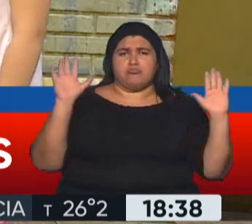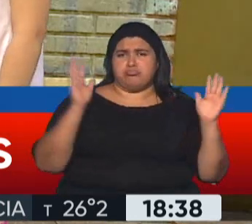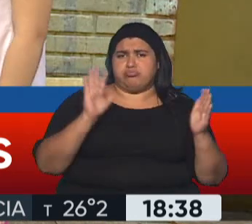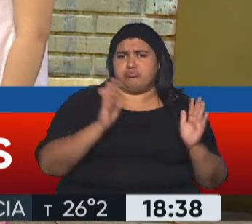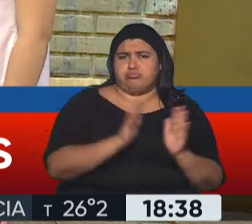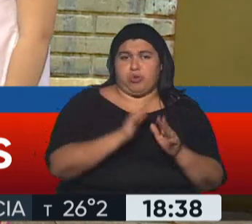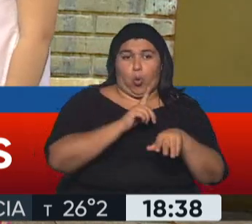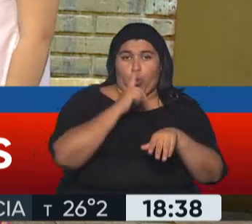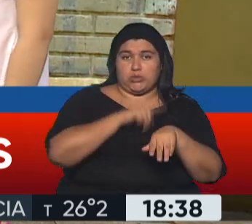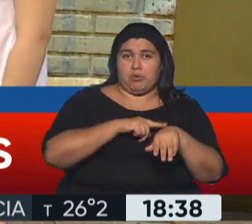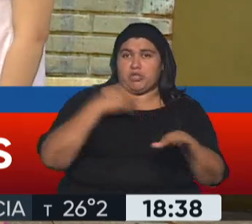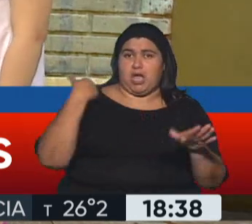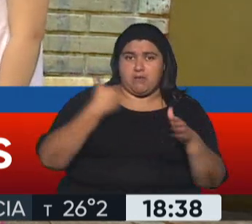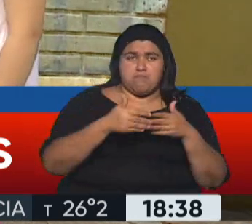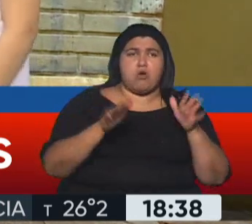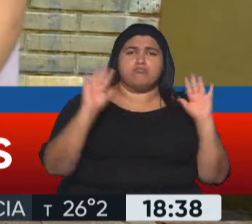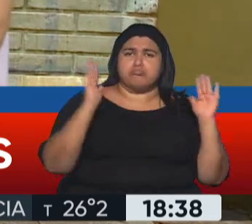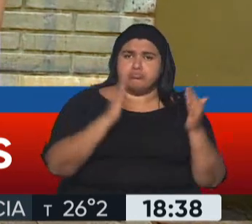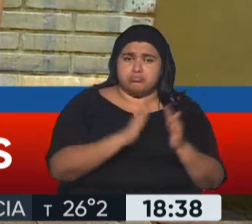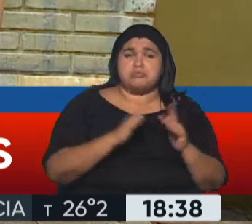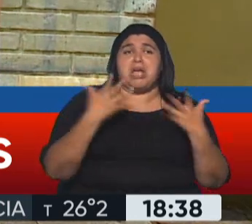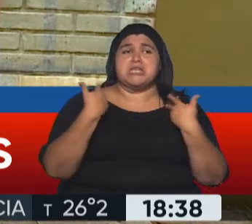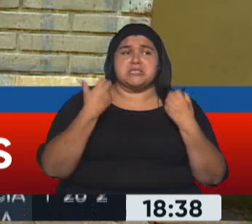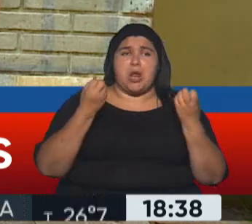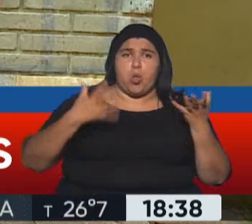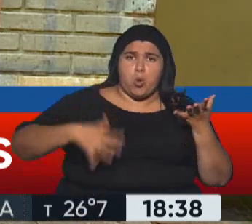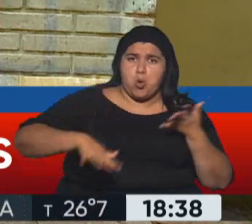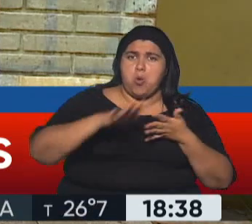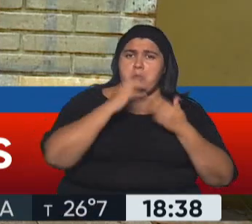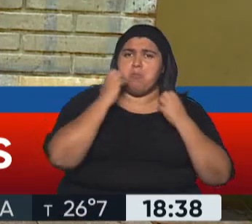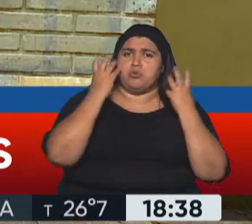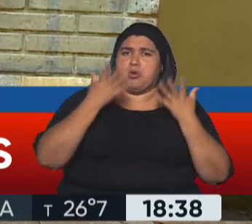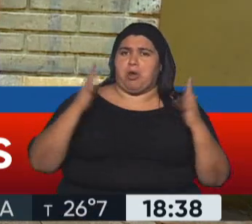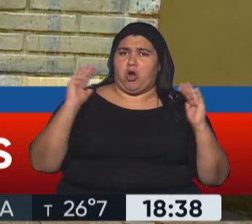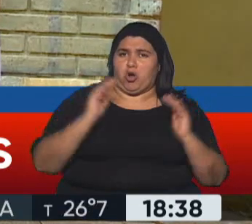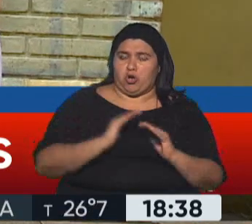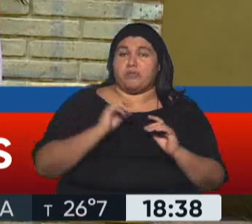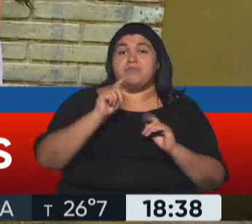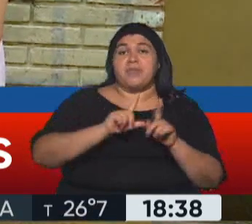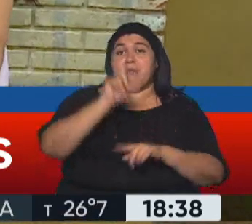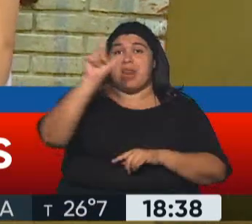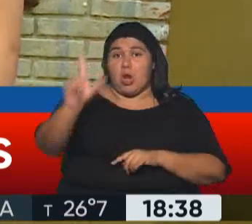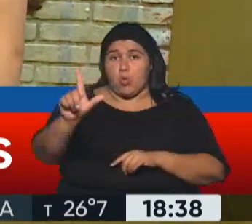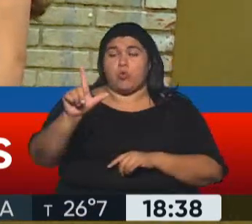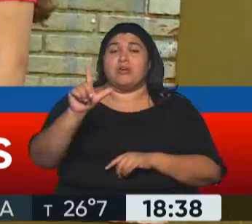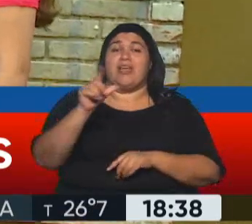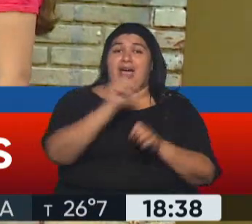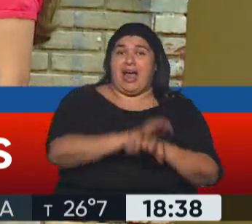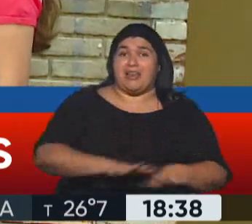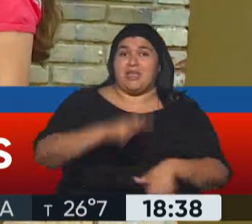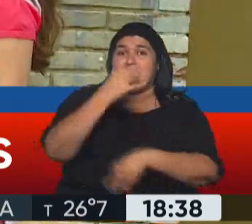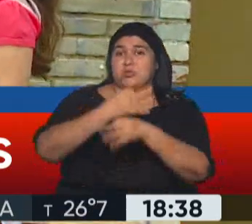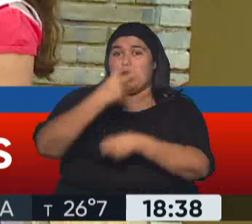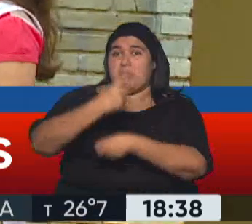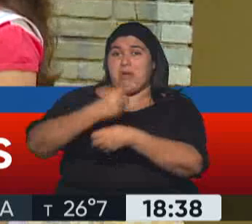últimos días y que la situación epidemiológica mejoró. La medida regirá a partir del lunes para los tres niveles, inicial, primaria